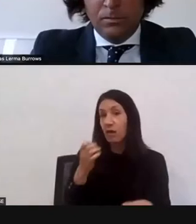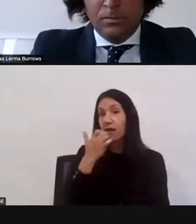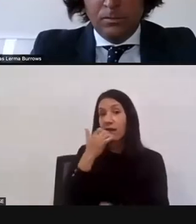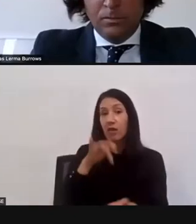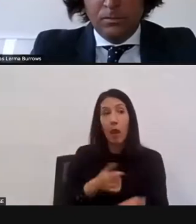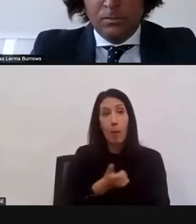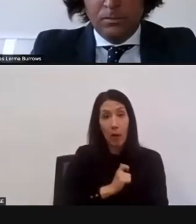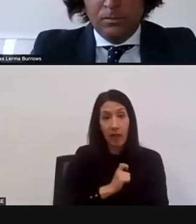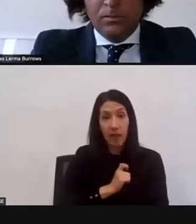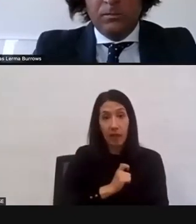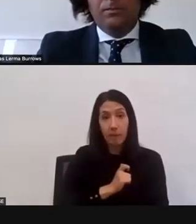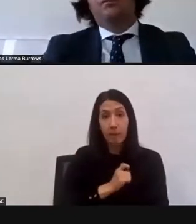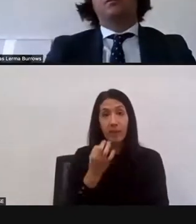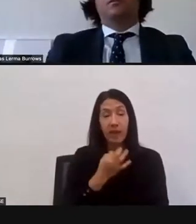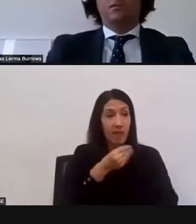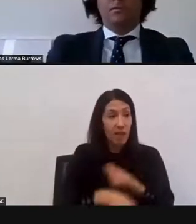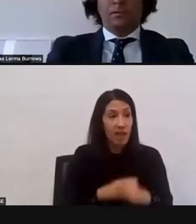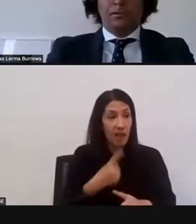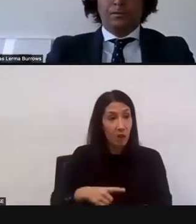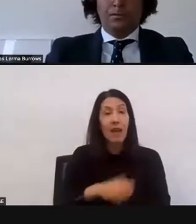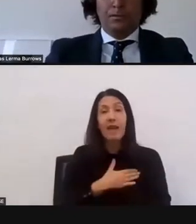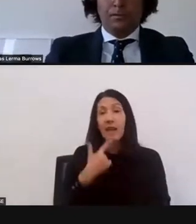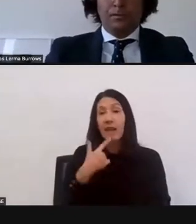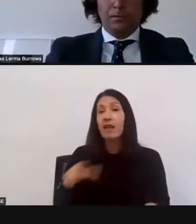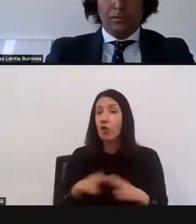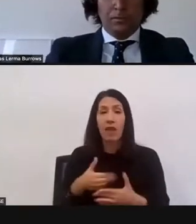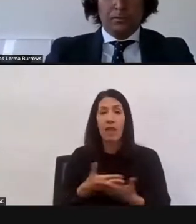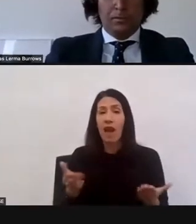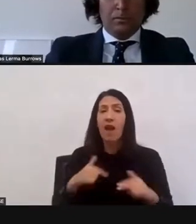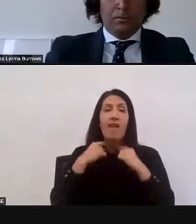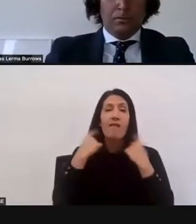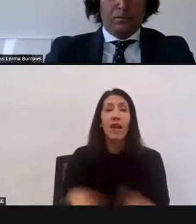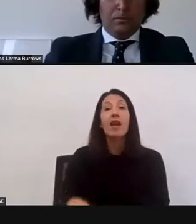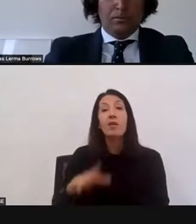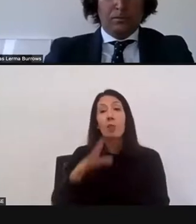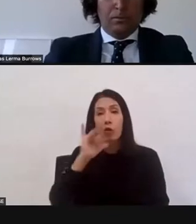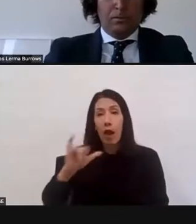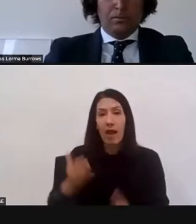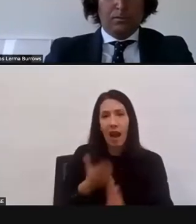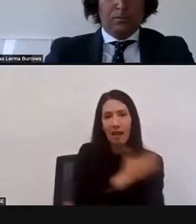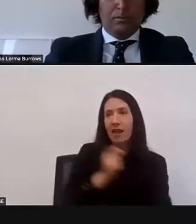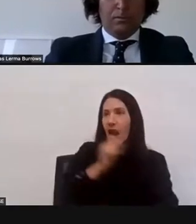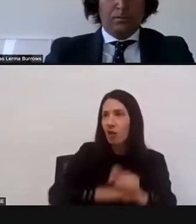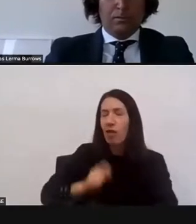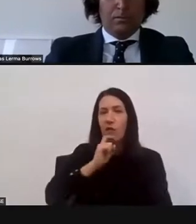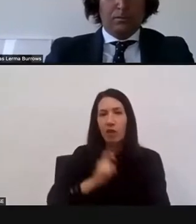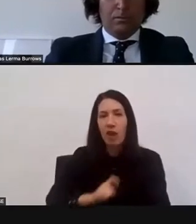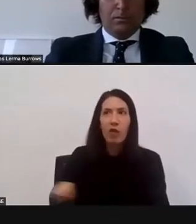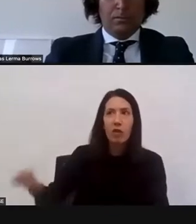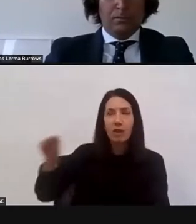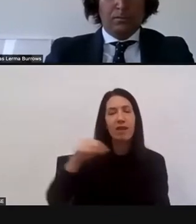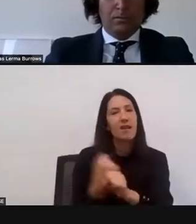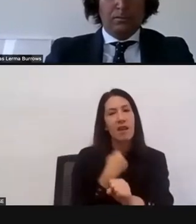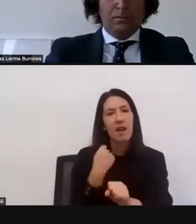policía tiene que actuar es un fracaso de la sociedad. Y para eso existen asociaciones, fundaciones que trabajan